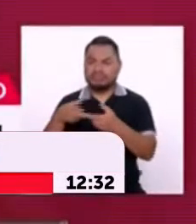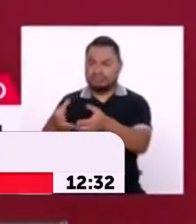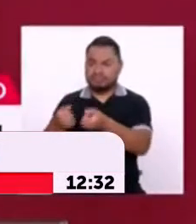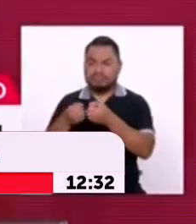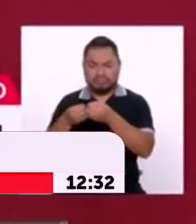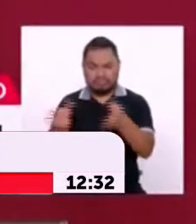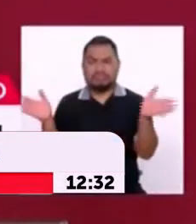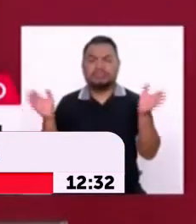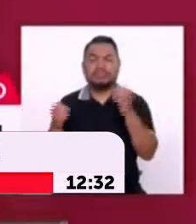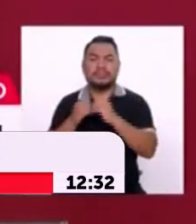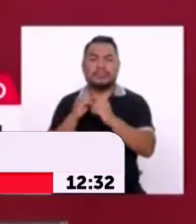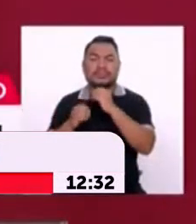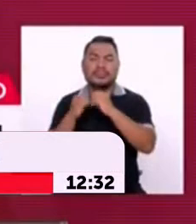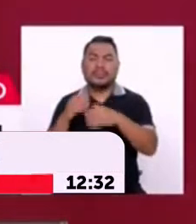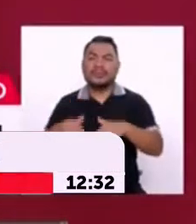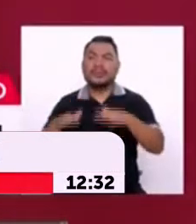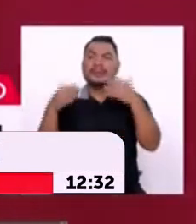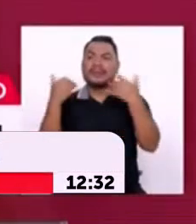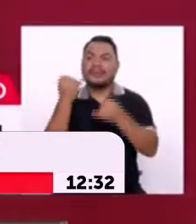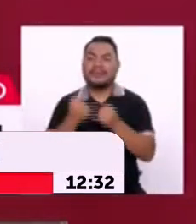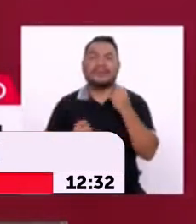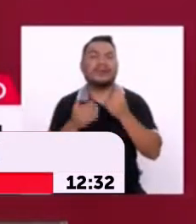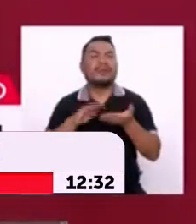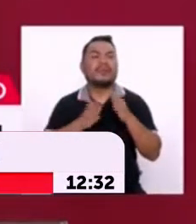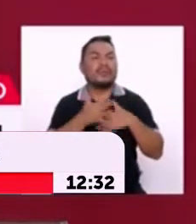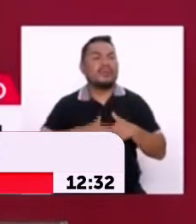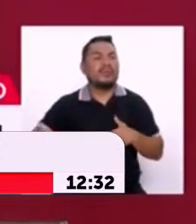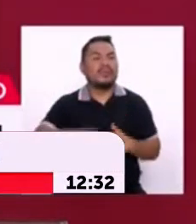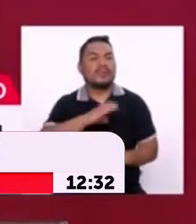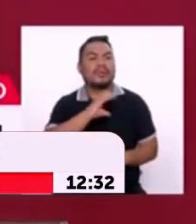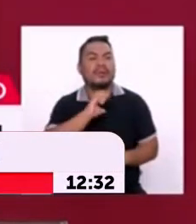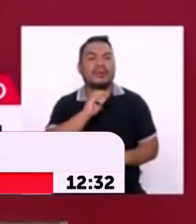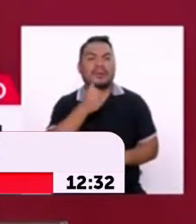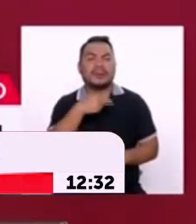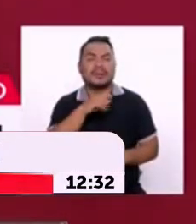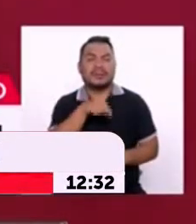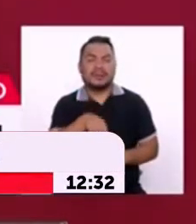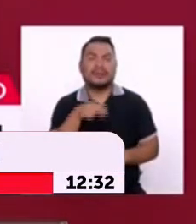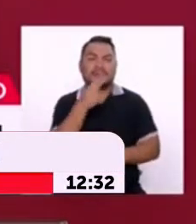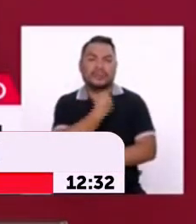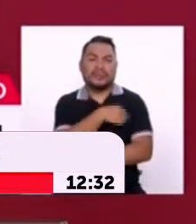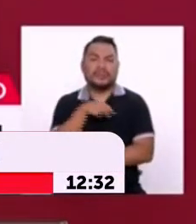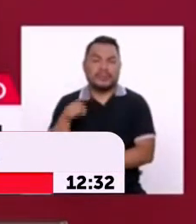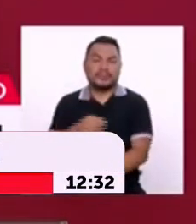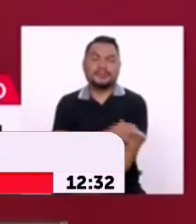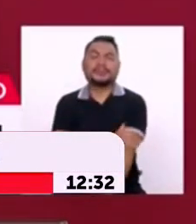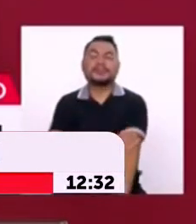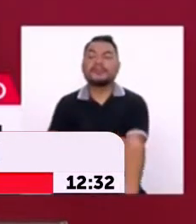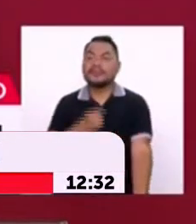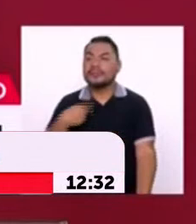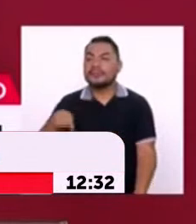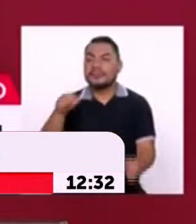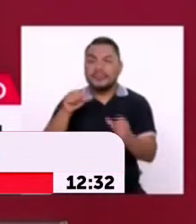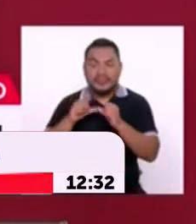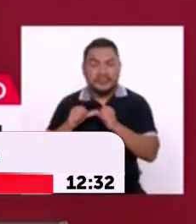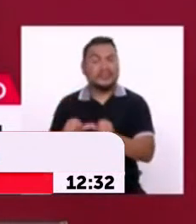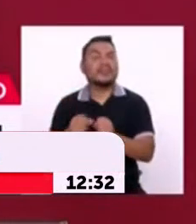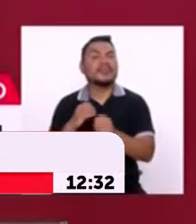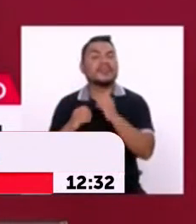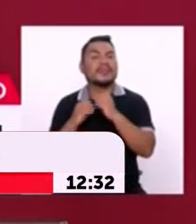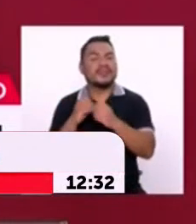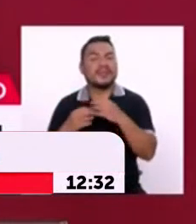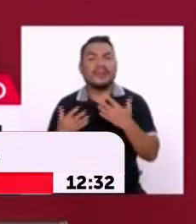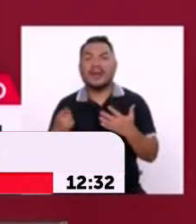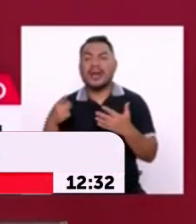y demás, y hoy ya está al servicio de la comunidad de Cañete este hospital. Seguimos destrabando